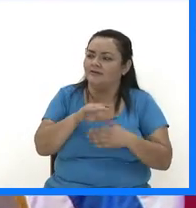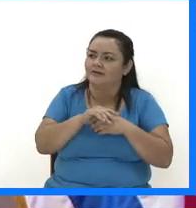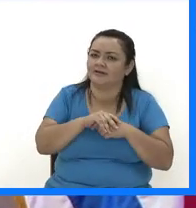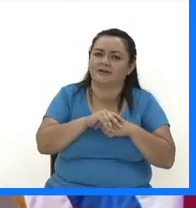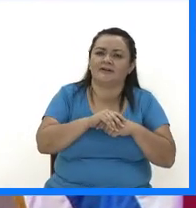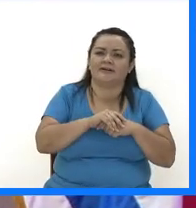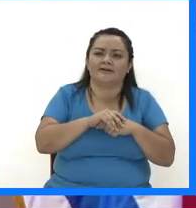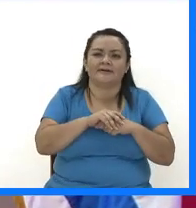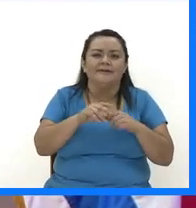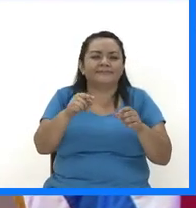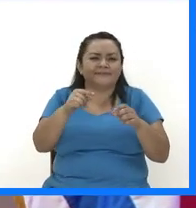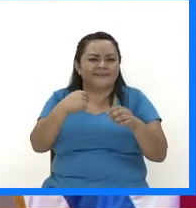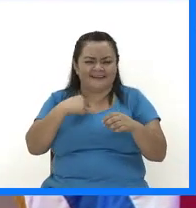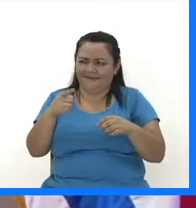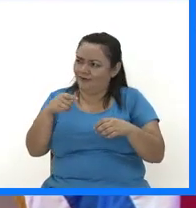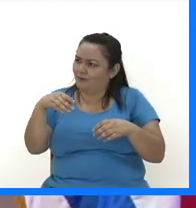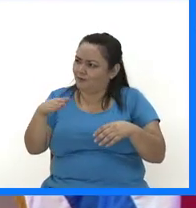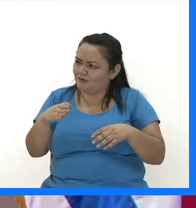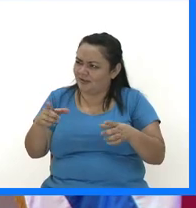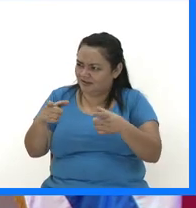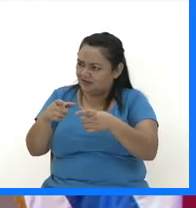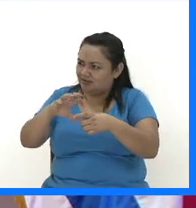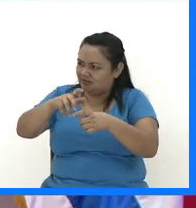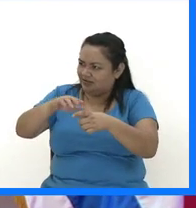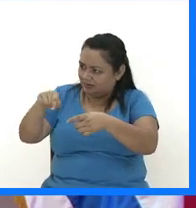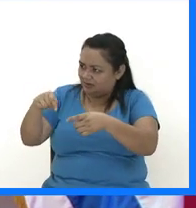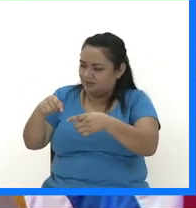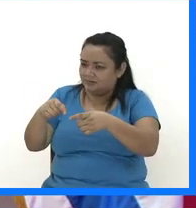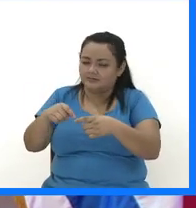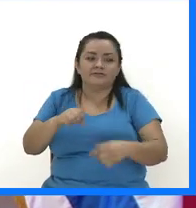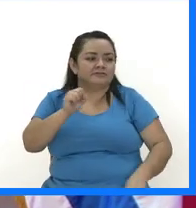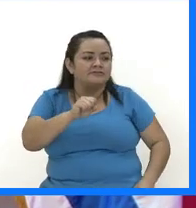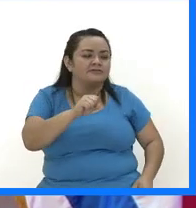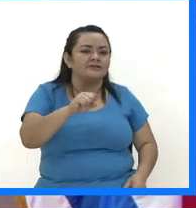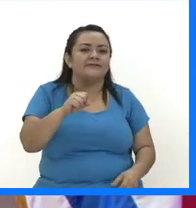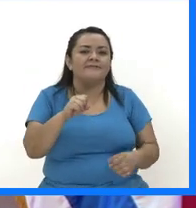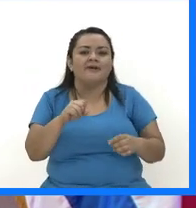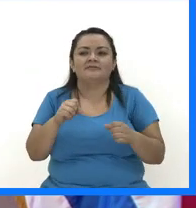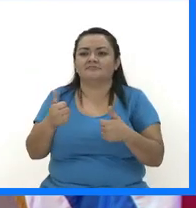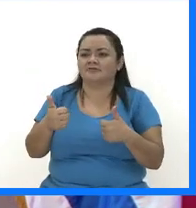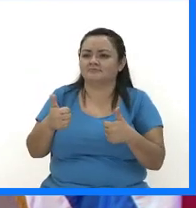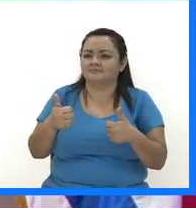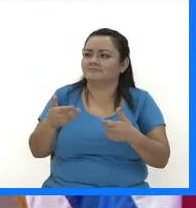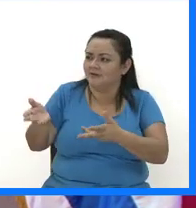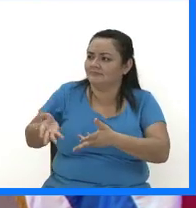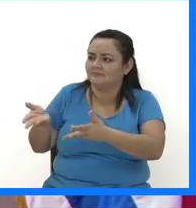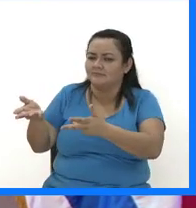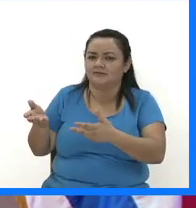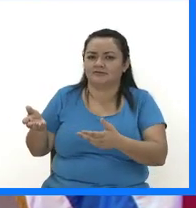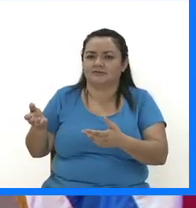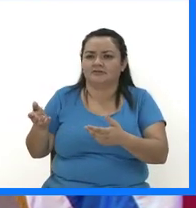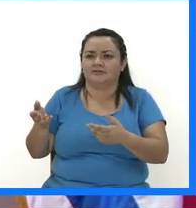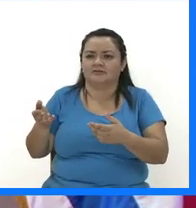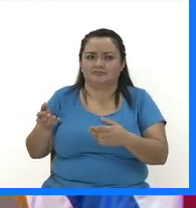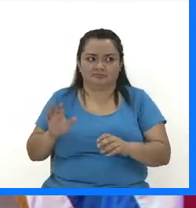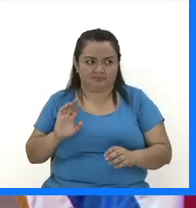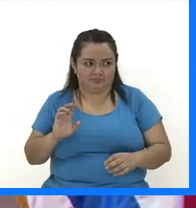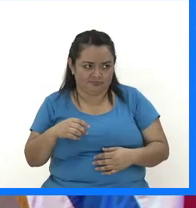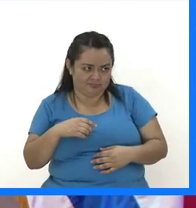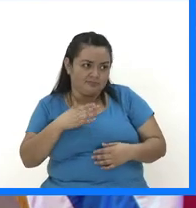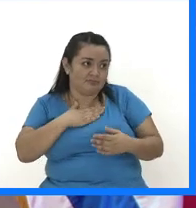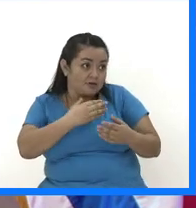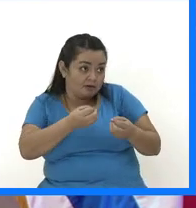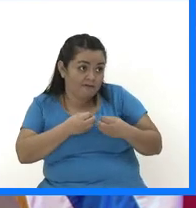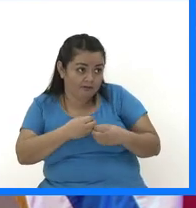aquí está mira un archivo ocupa será si le digo a agarrarla otro hecho ahí me la va a